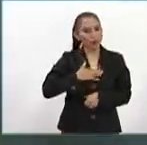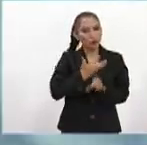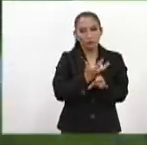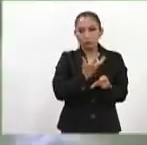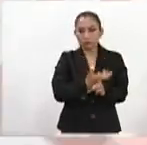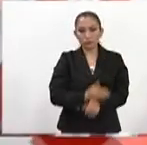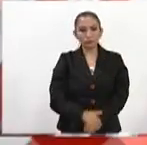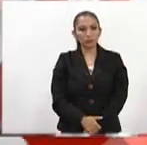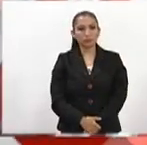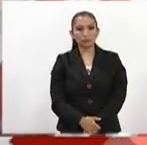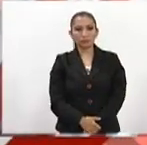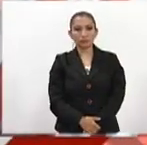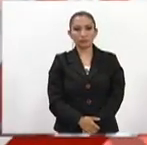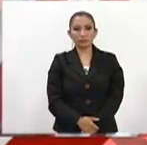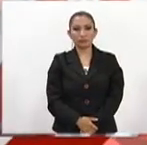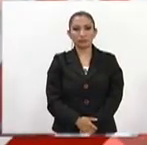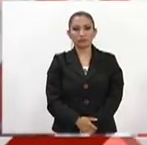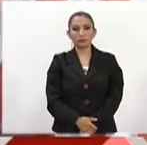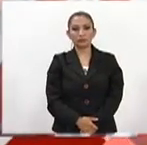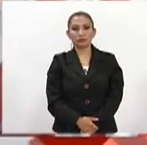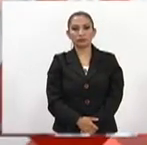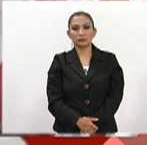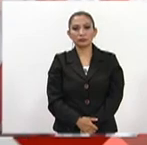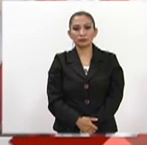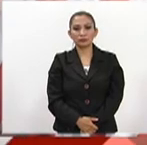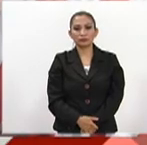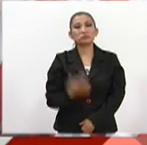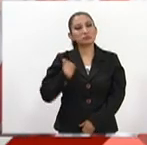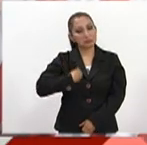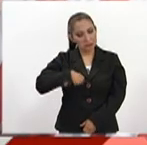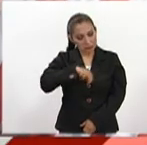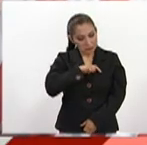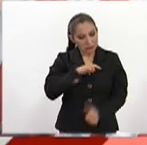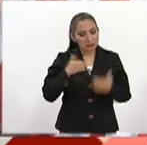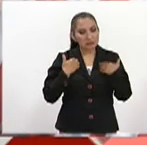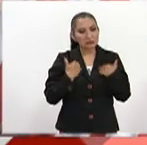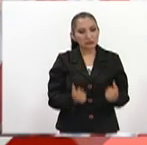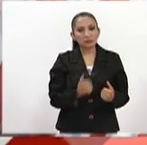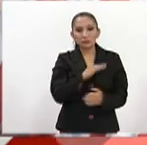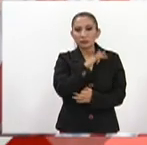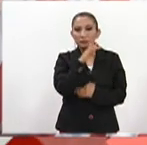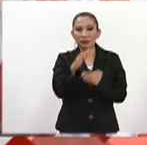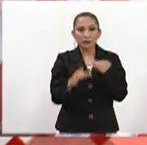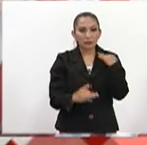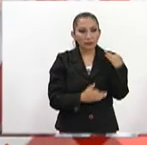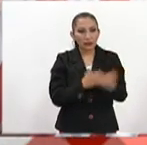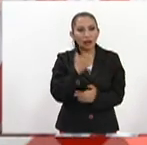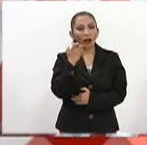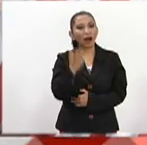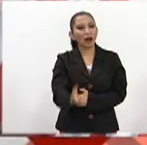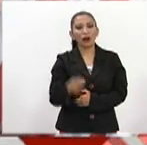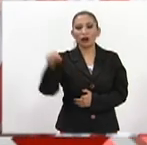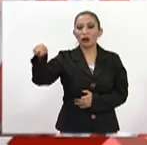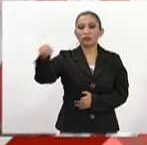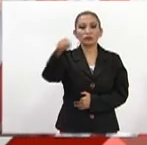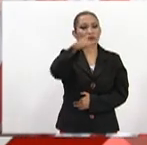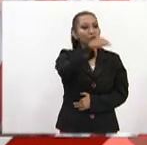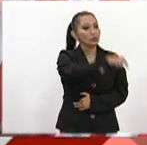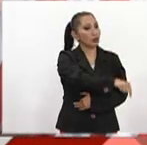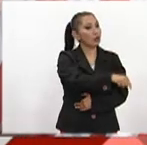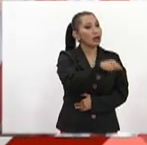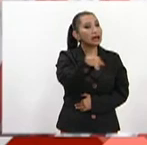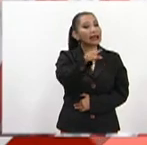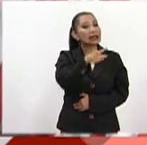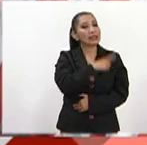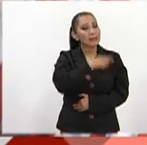Unión Americana. All parties must understand this and be reasonable. Todas las partes deben entender esto